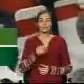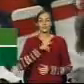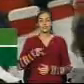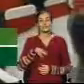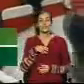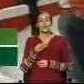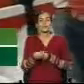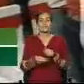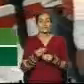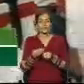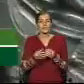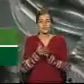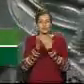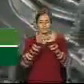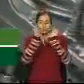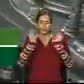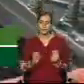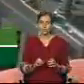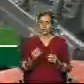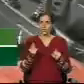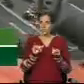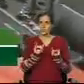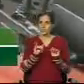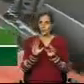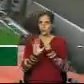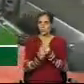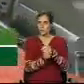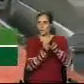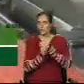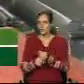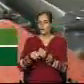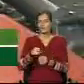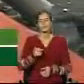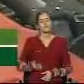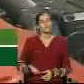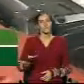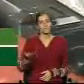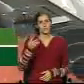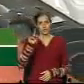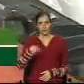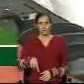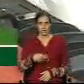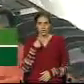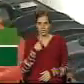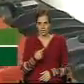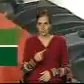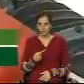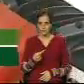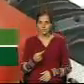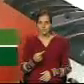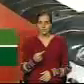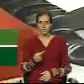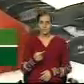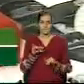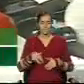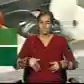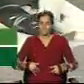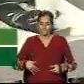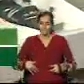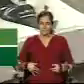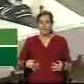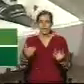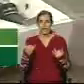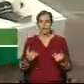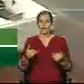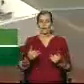estamos reactivando la estructura económica del Delta. Es importante también resaltar el esfuerzo que en